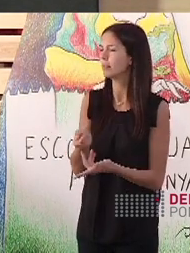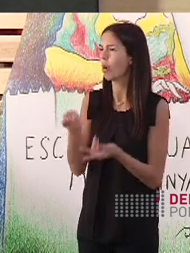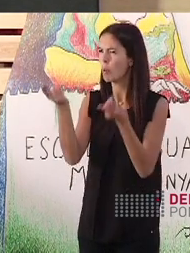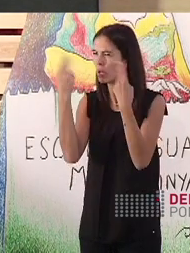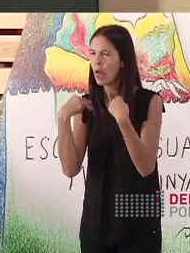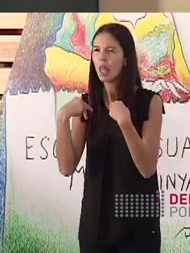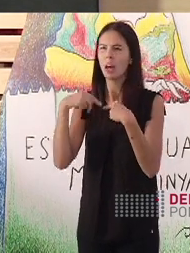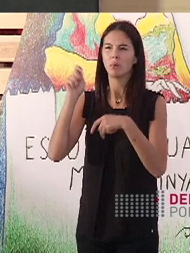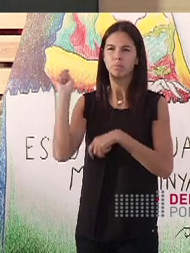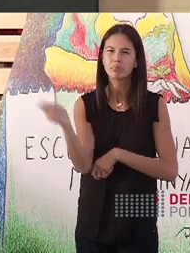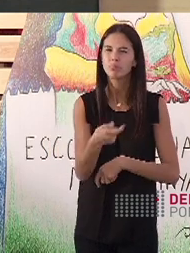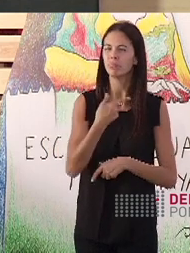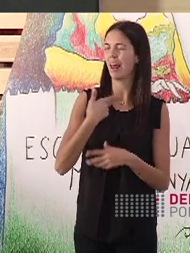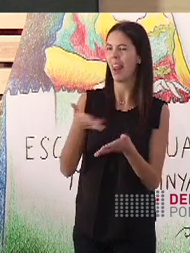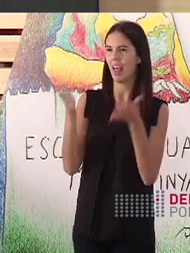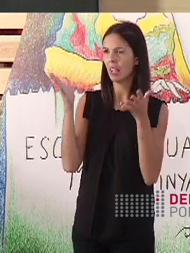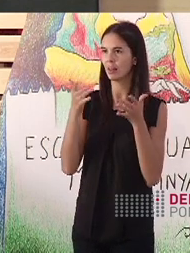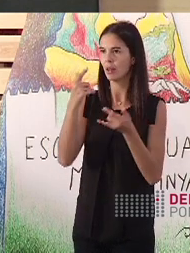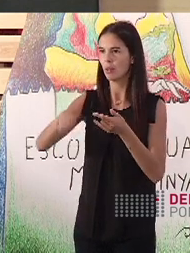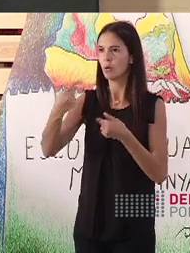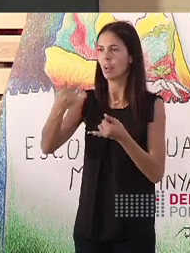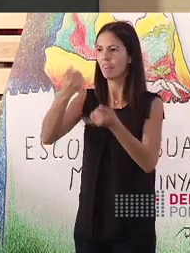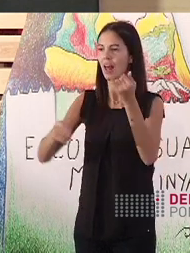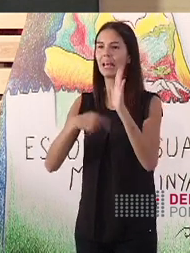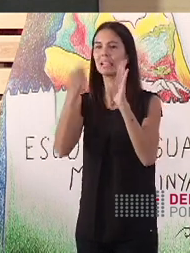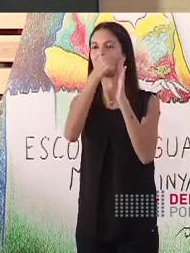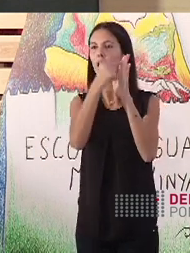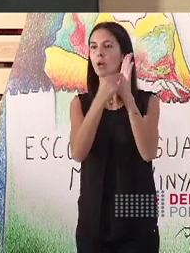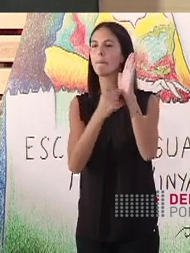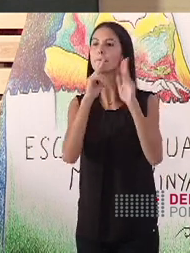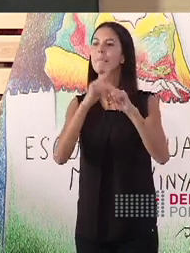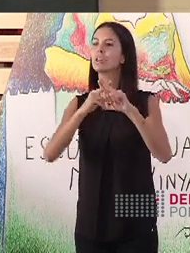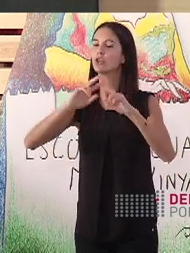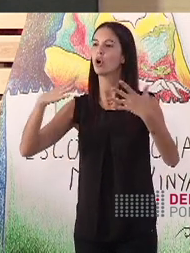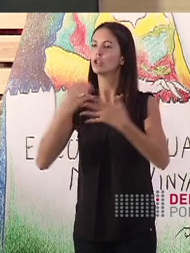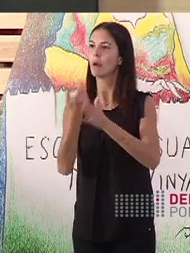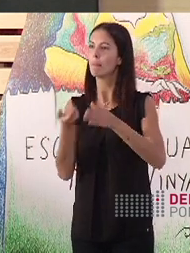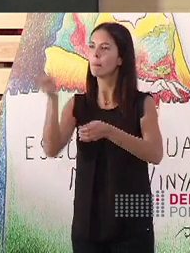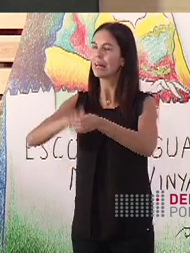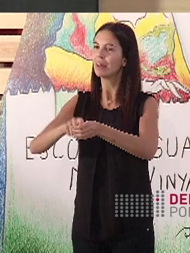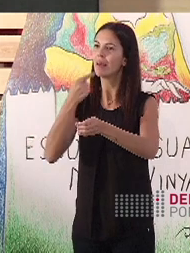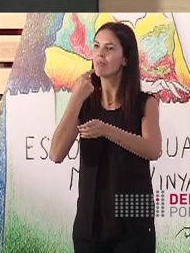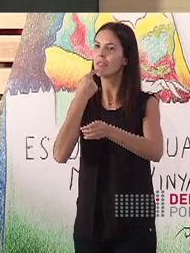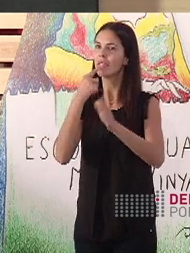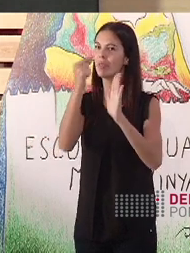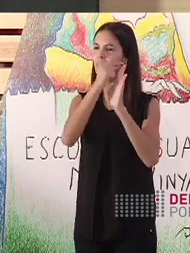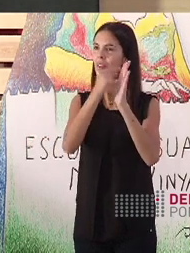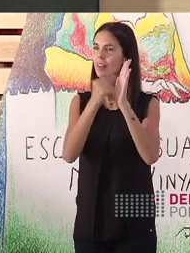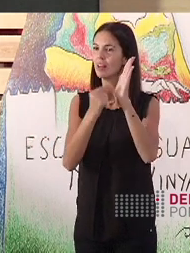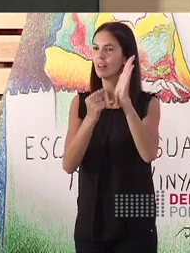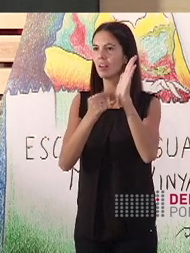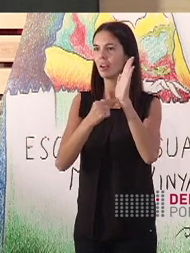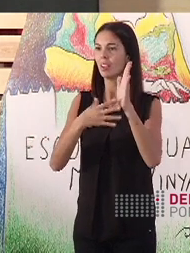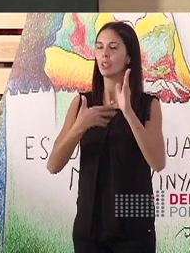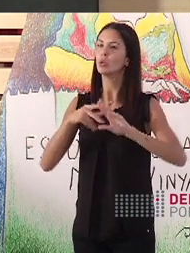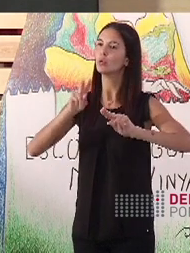humillada, sometida, etcétera, y luego al final en los créditos te ponen todas las personas que han participado en esta película han dado su, son mayores